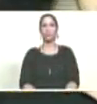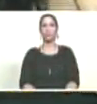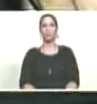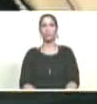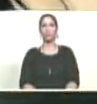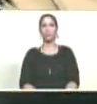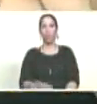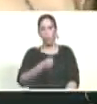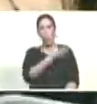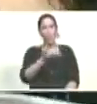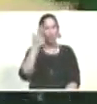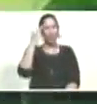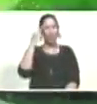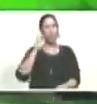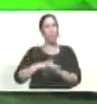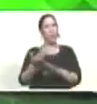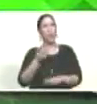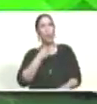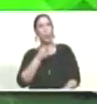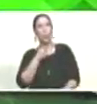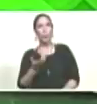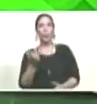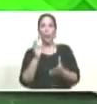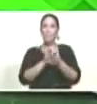Ustedes saben por qué me gusta, compañero.